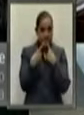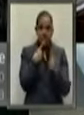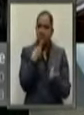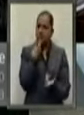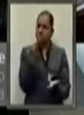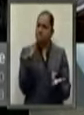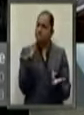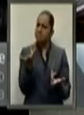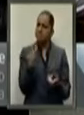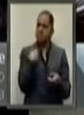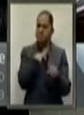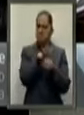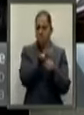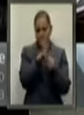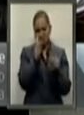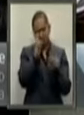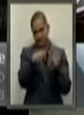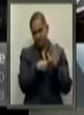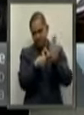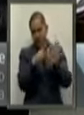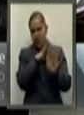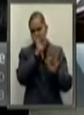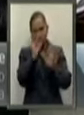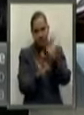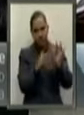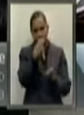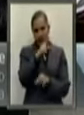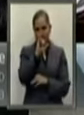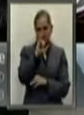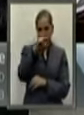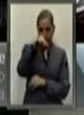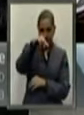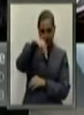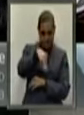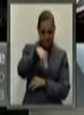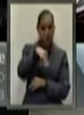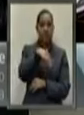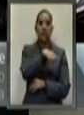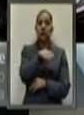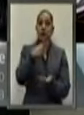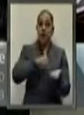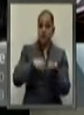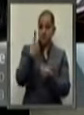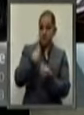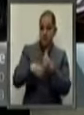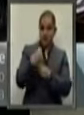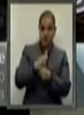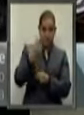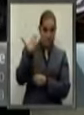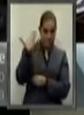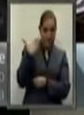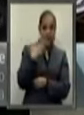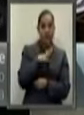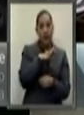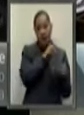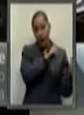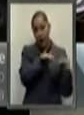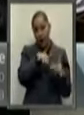del Instituto Nacional de Migración, durante el verano del año pasado se registró la entrada de